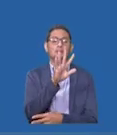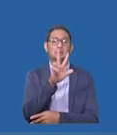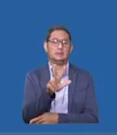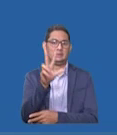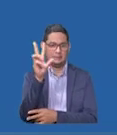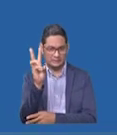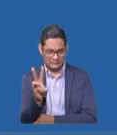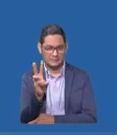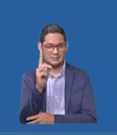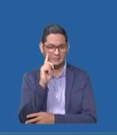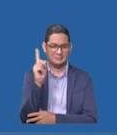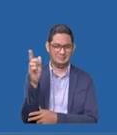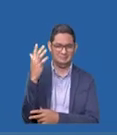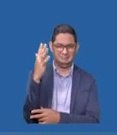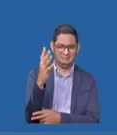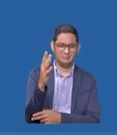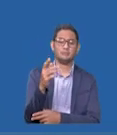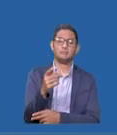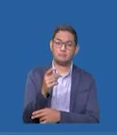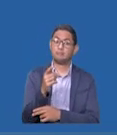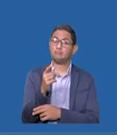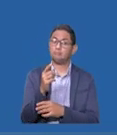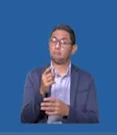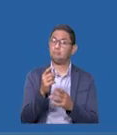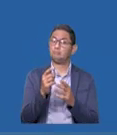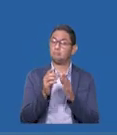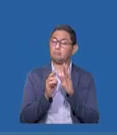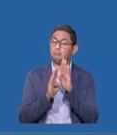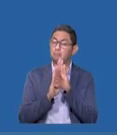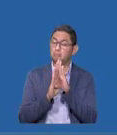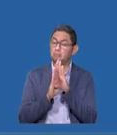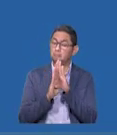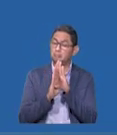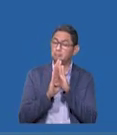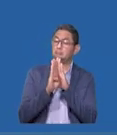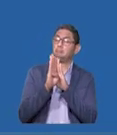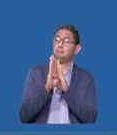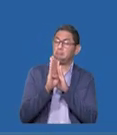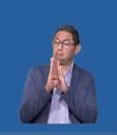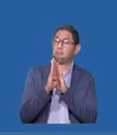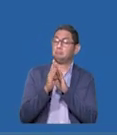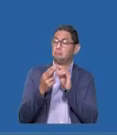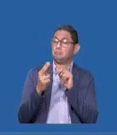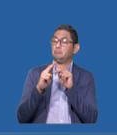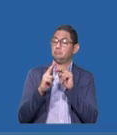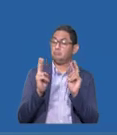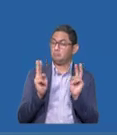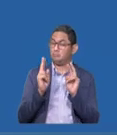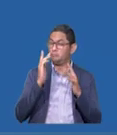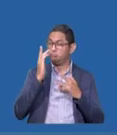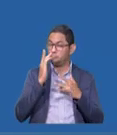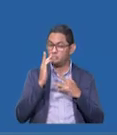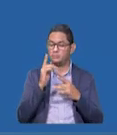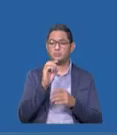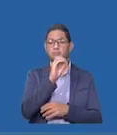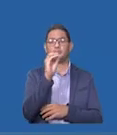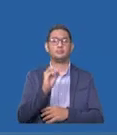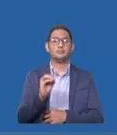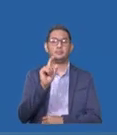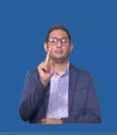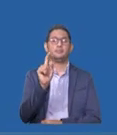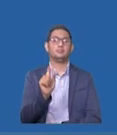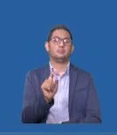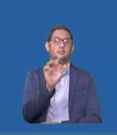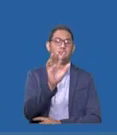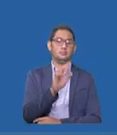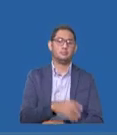como hemos visto la ligera tendencia al aumento de casos activos con un porcentaje de 1.5 por